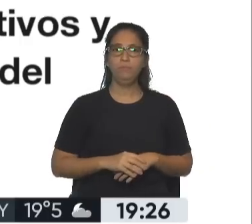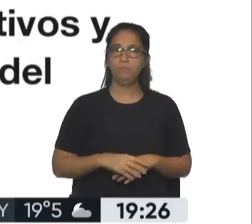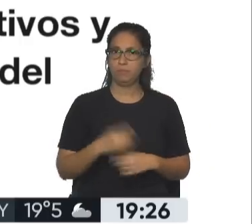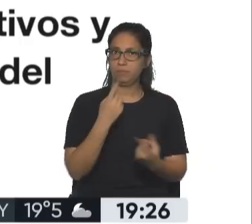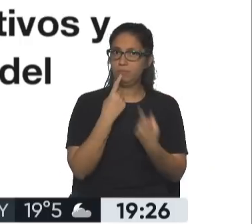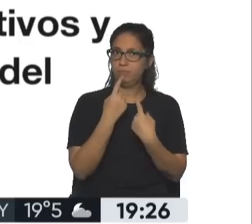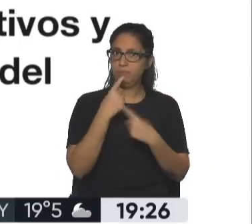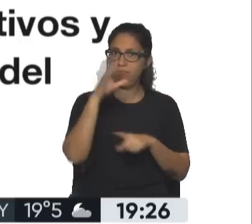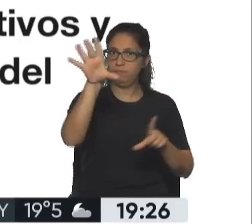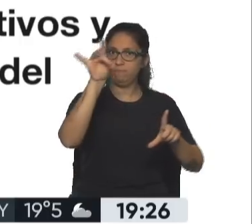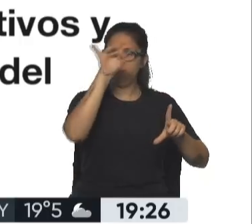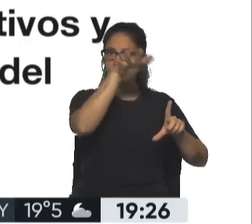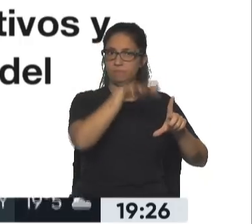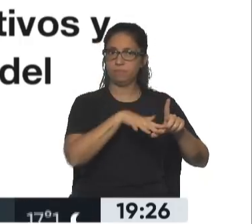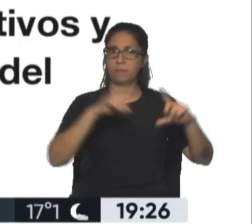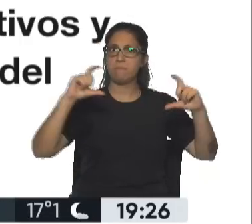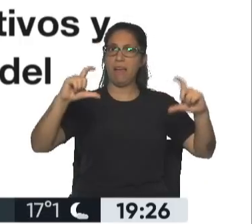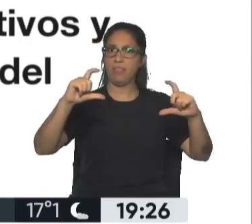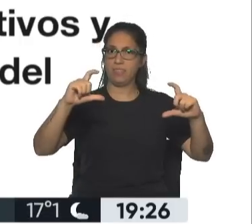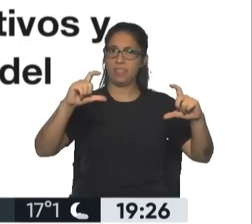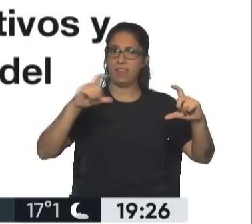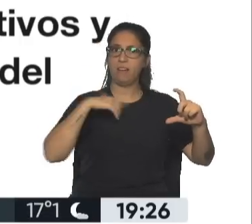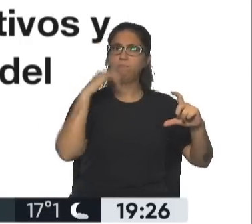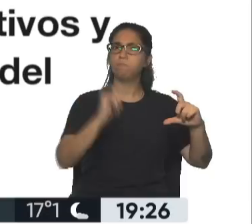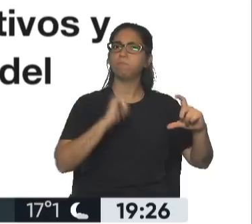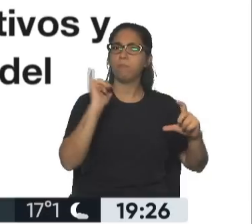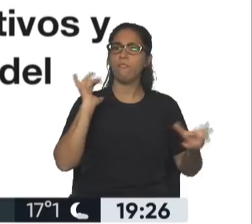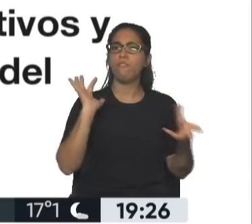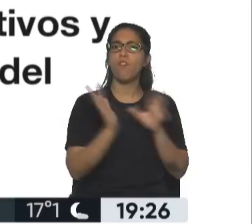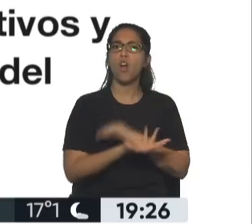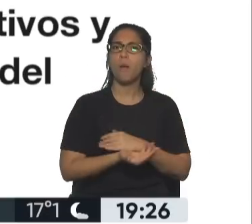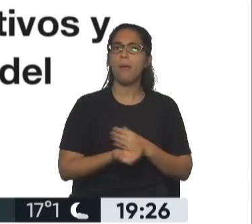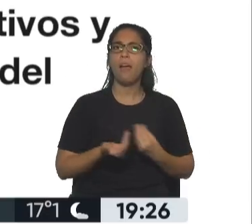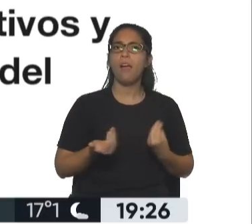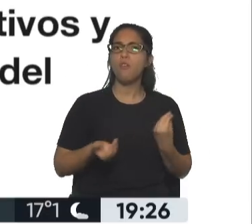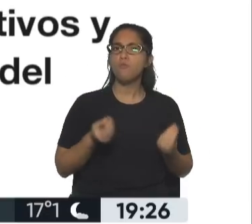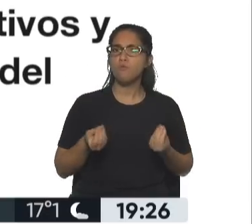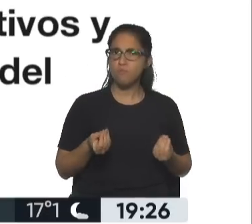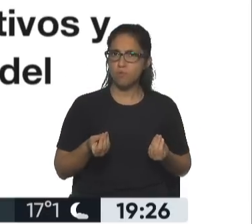reportaje el artículo, en la parte donde explica cómo va a ser